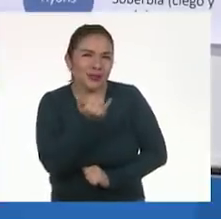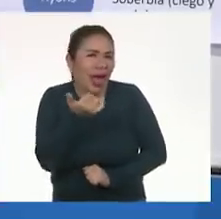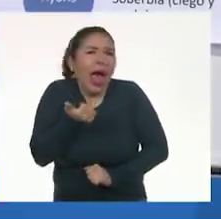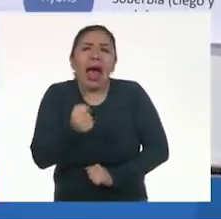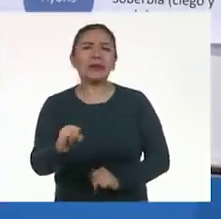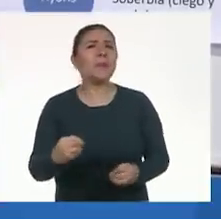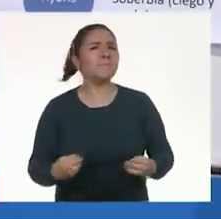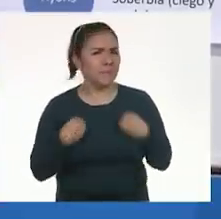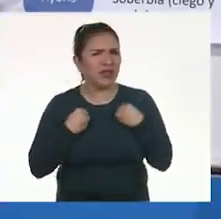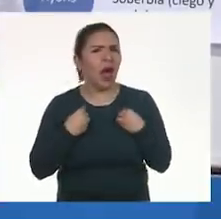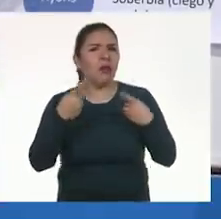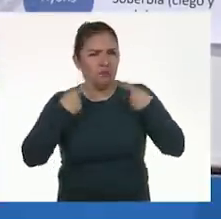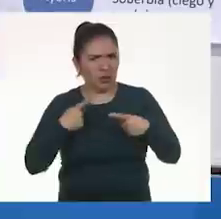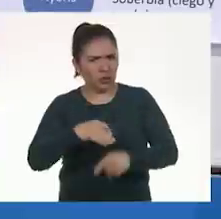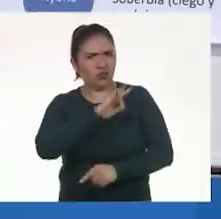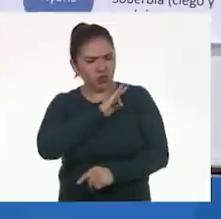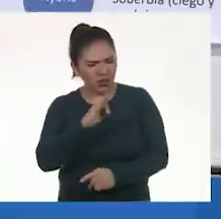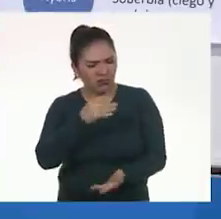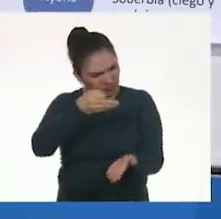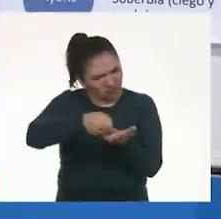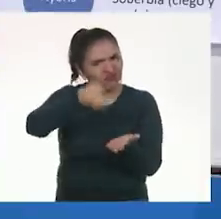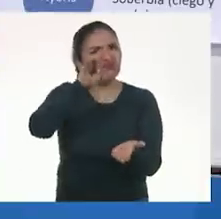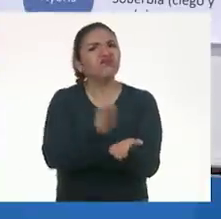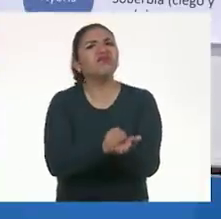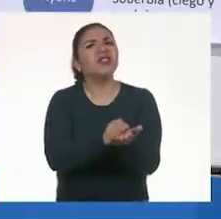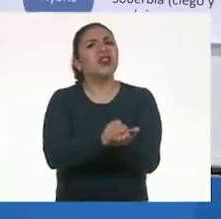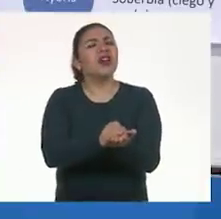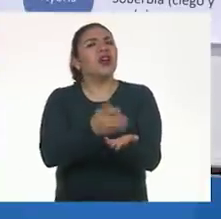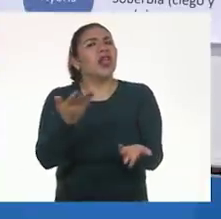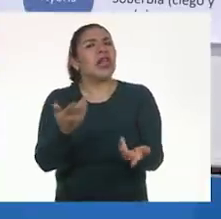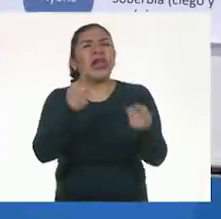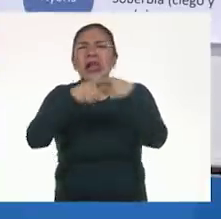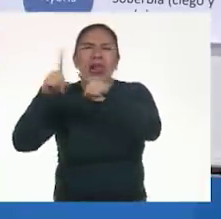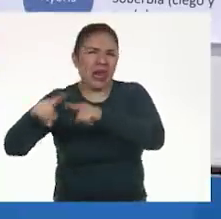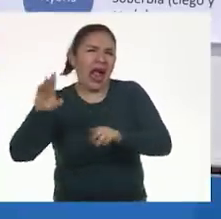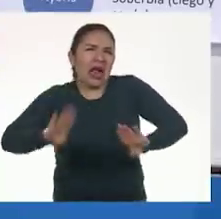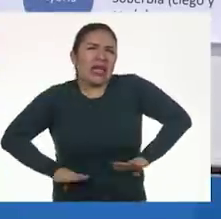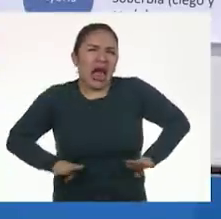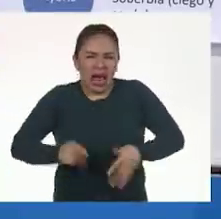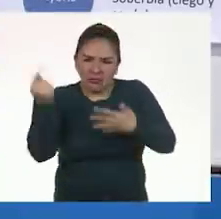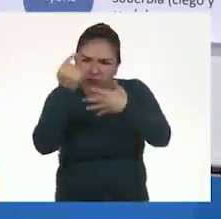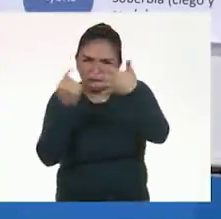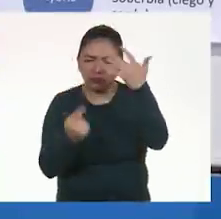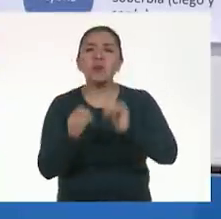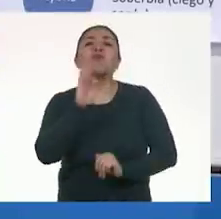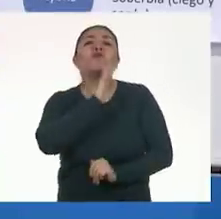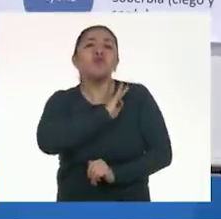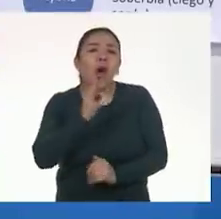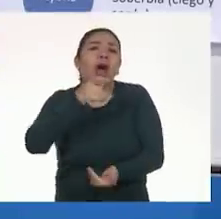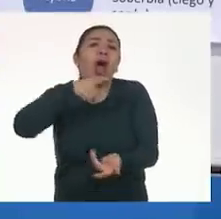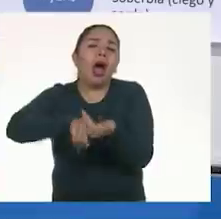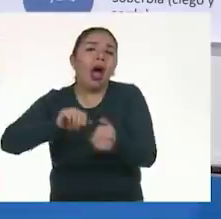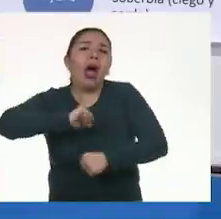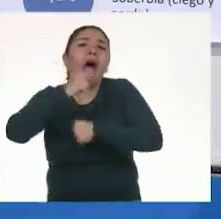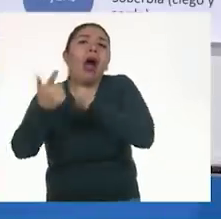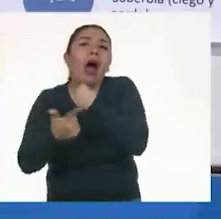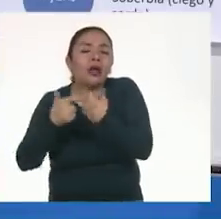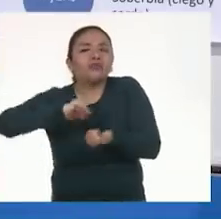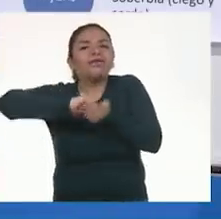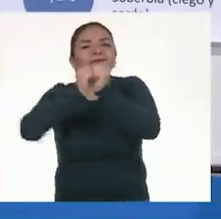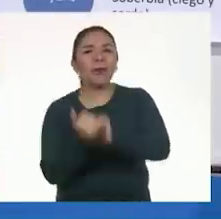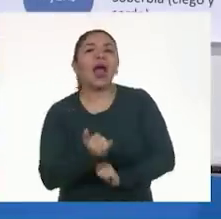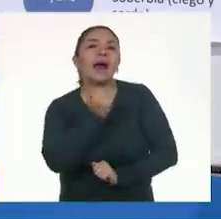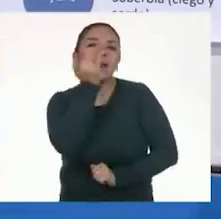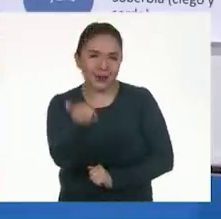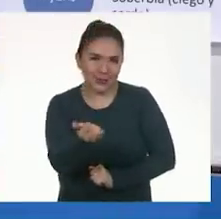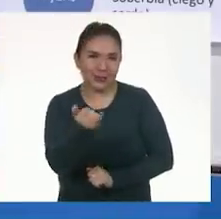sea solvente, hay gente que es valerosa, aunque no sea honorable, etcétera, etcétera, y de todas formas son susceptibles de provocar una tragedia. Ok.